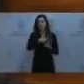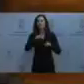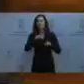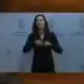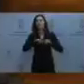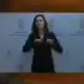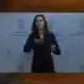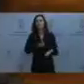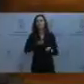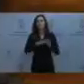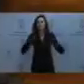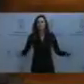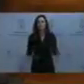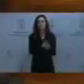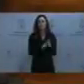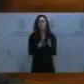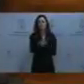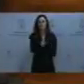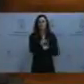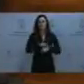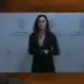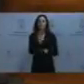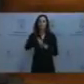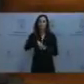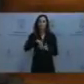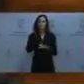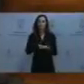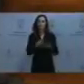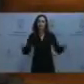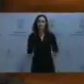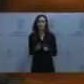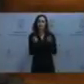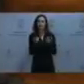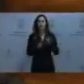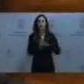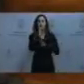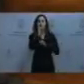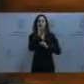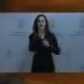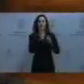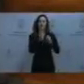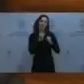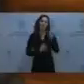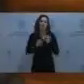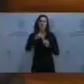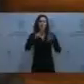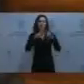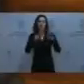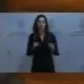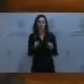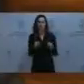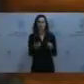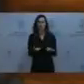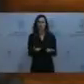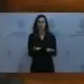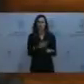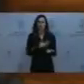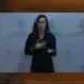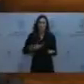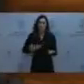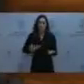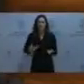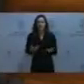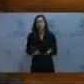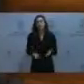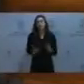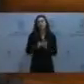Asturias, que era una actuación prioritaria dentro de lo que era la promoción y el desarrollo económico de esta comunidad autónoma y que se trataba de implantar